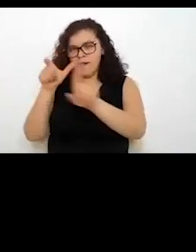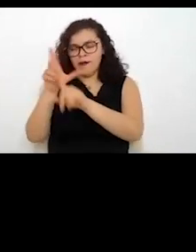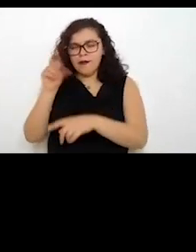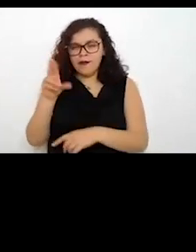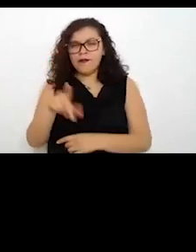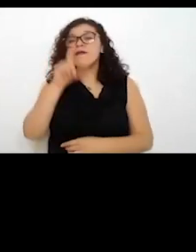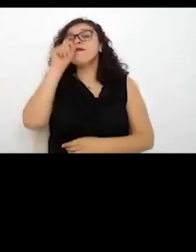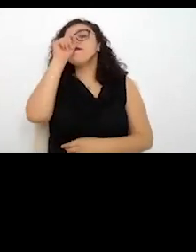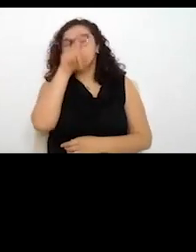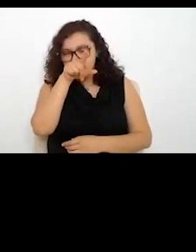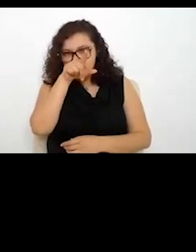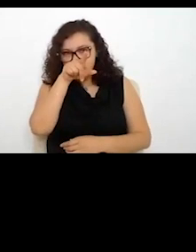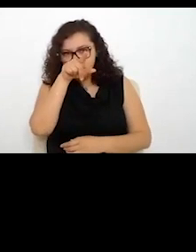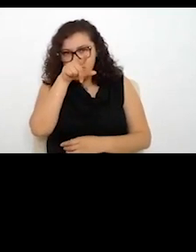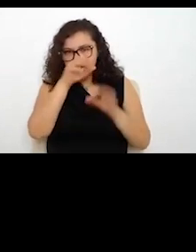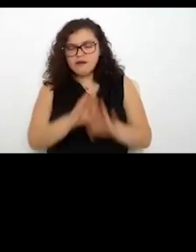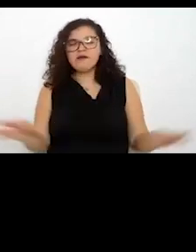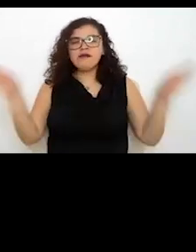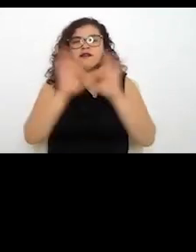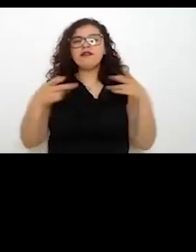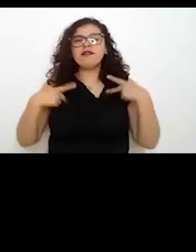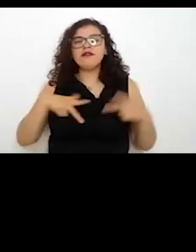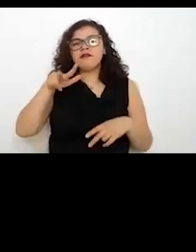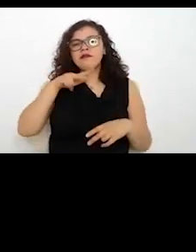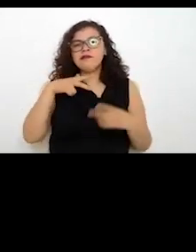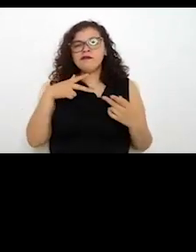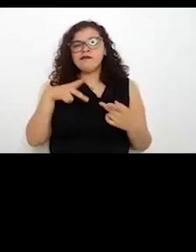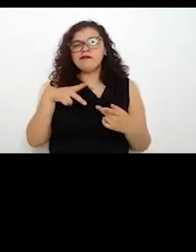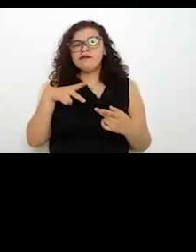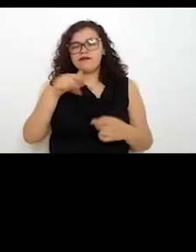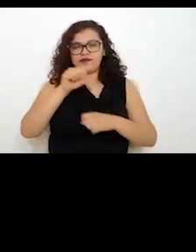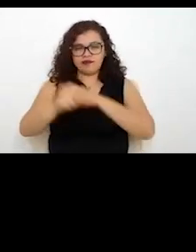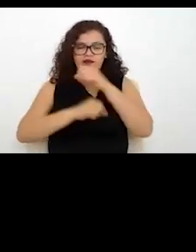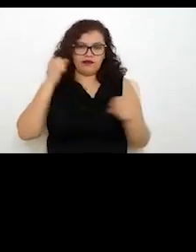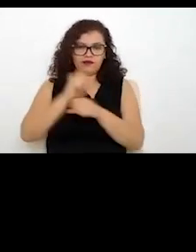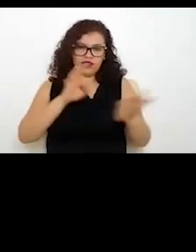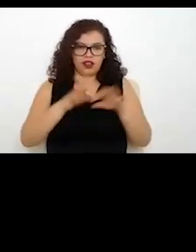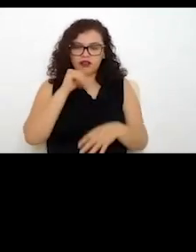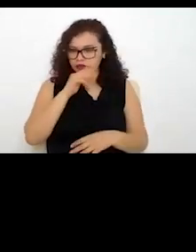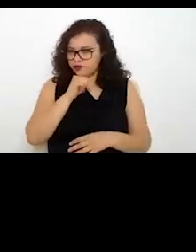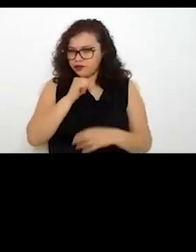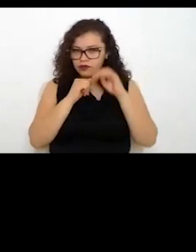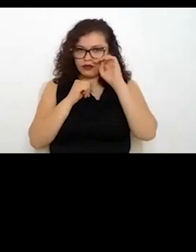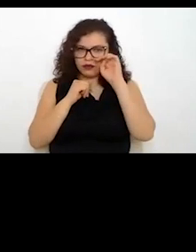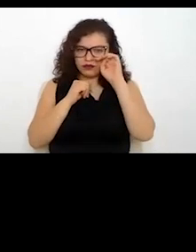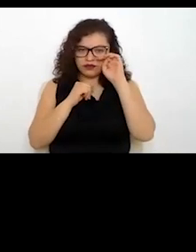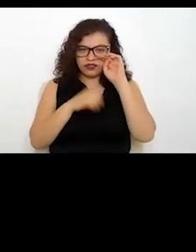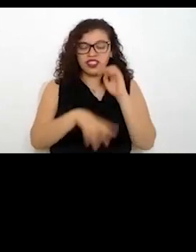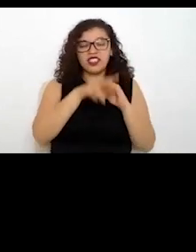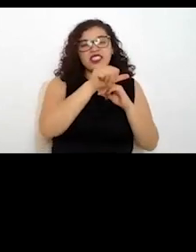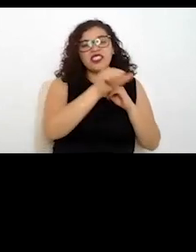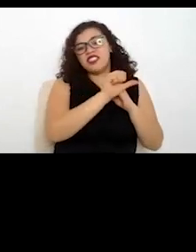es importante que los menores de 16 años no pueden trabajar, en realidad es de los 16 a los